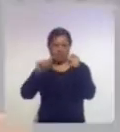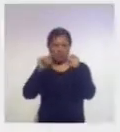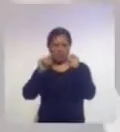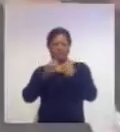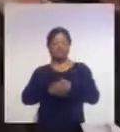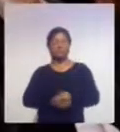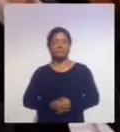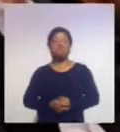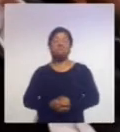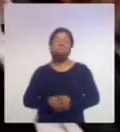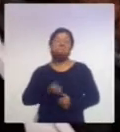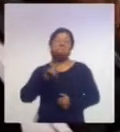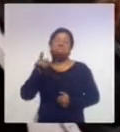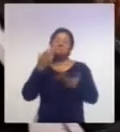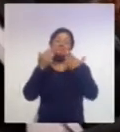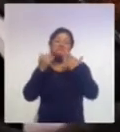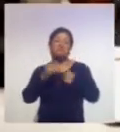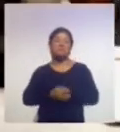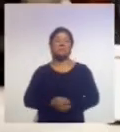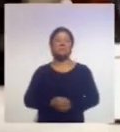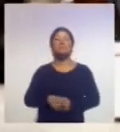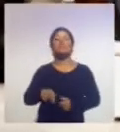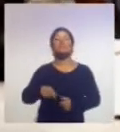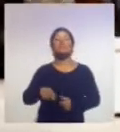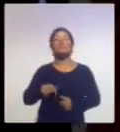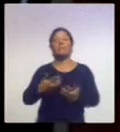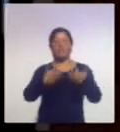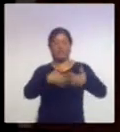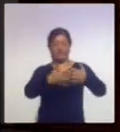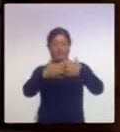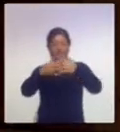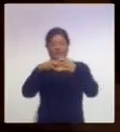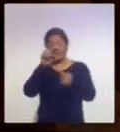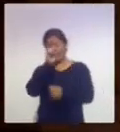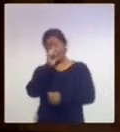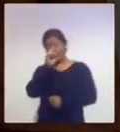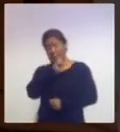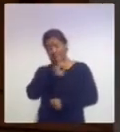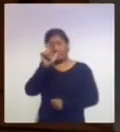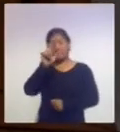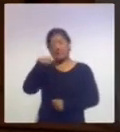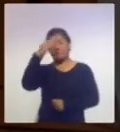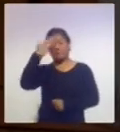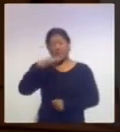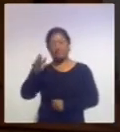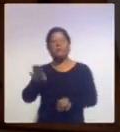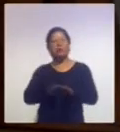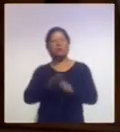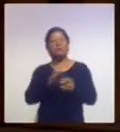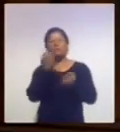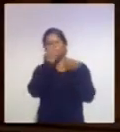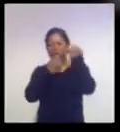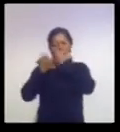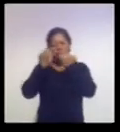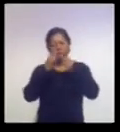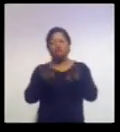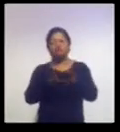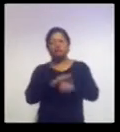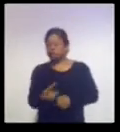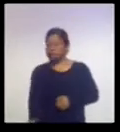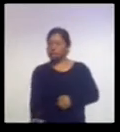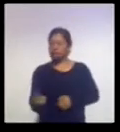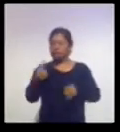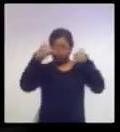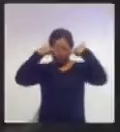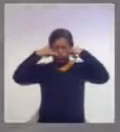sucede. El empresario y especialista en tauromaquia presentó un amplio análisis sobre la crianza del toro bravo en el país desde la llegada de